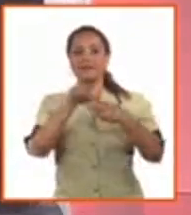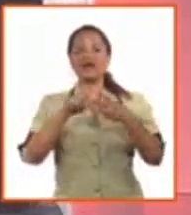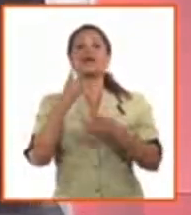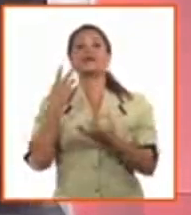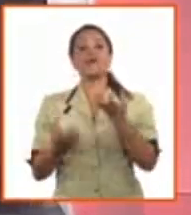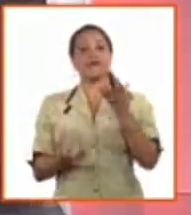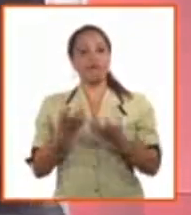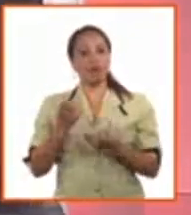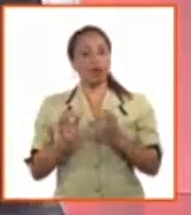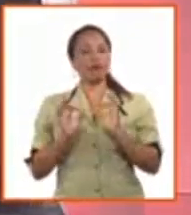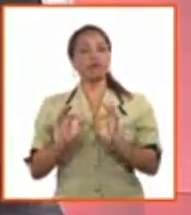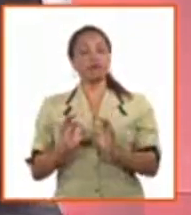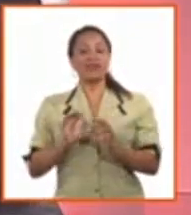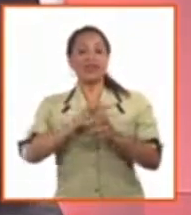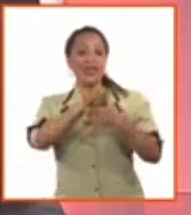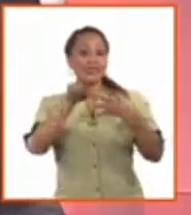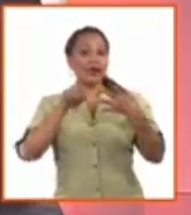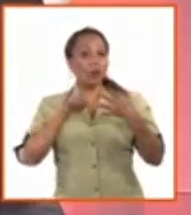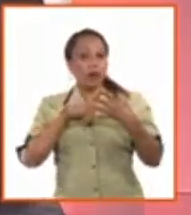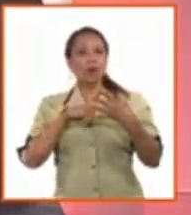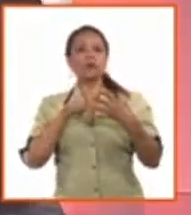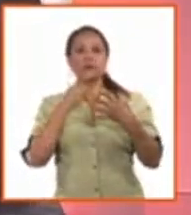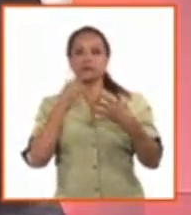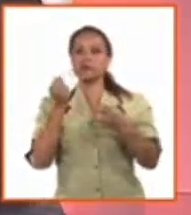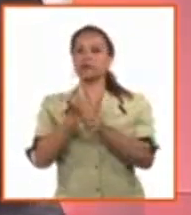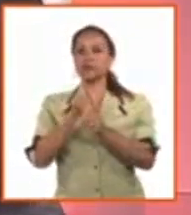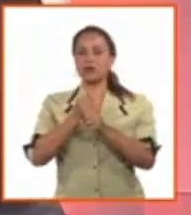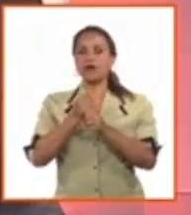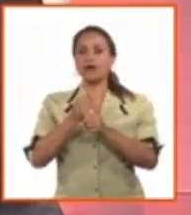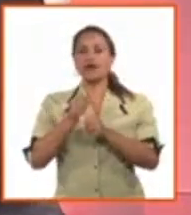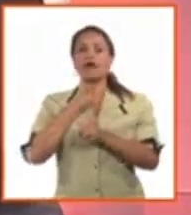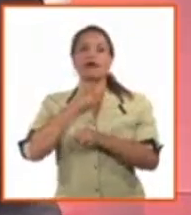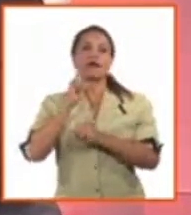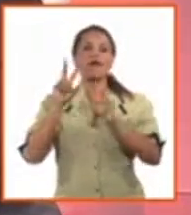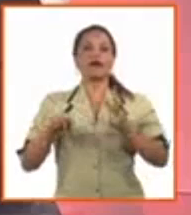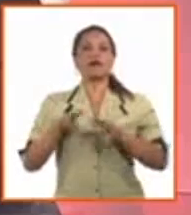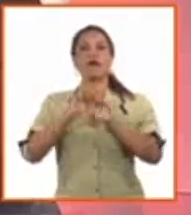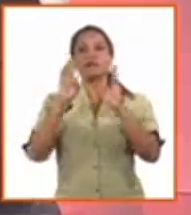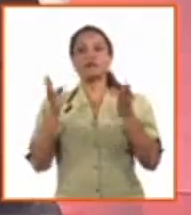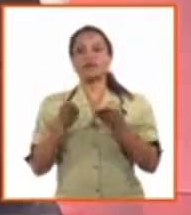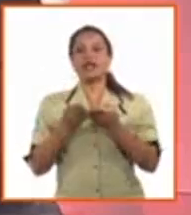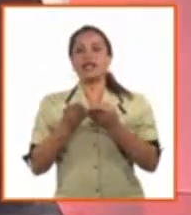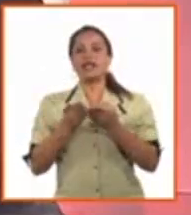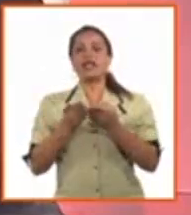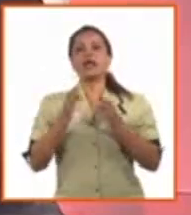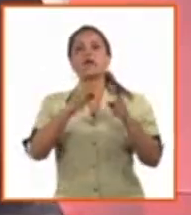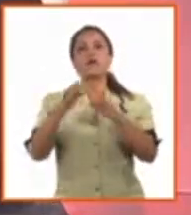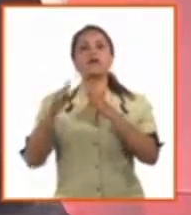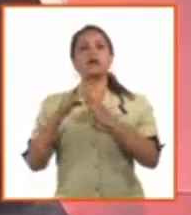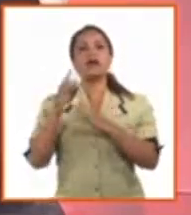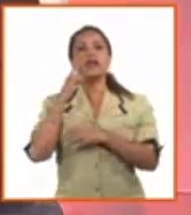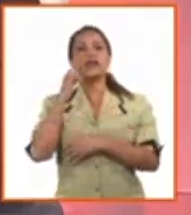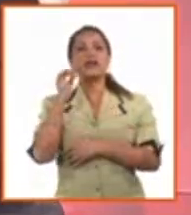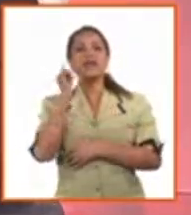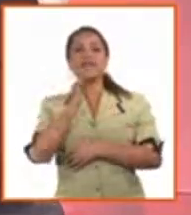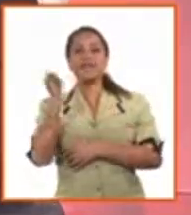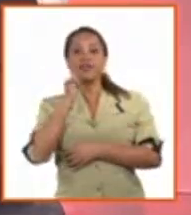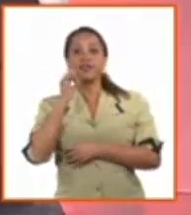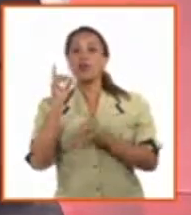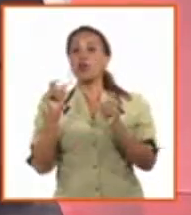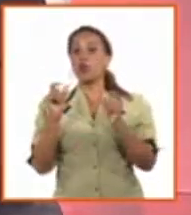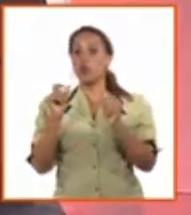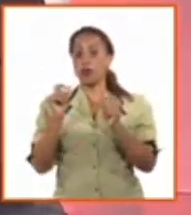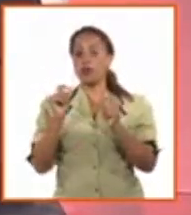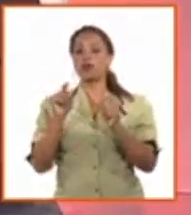y cienfuegos que tuvieron una presencia activa en el tema de fricción y está la comunidad de videojuegos que es una